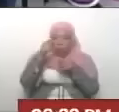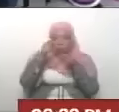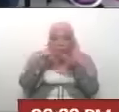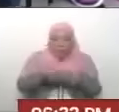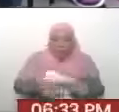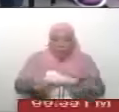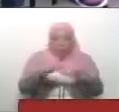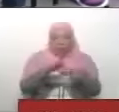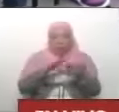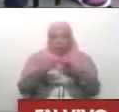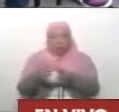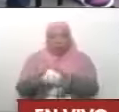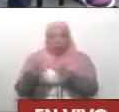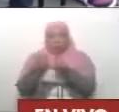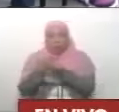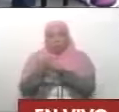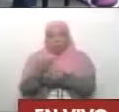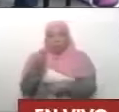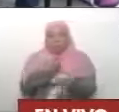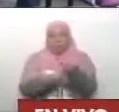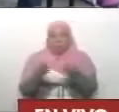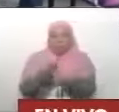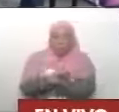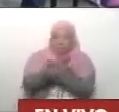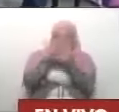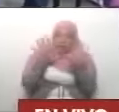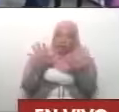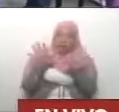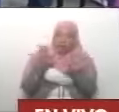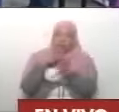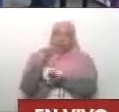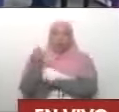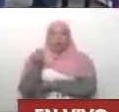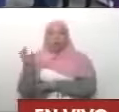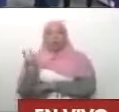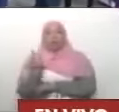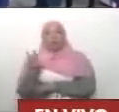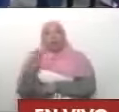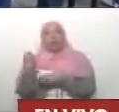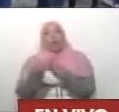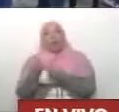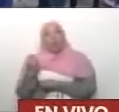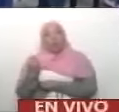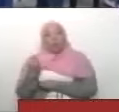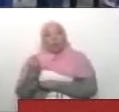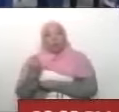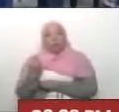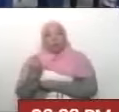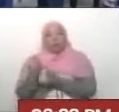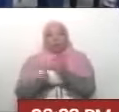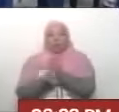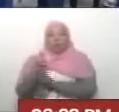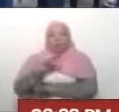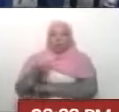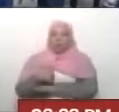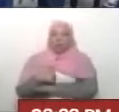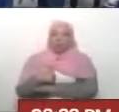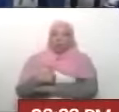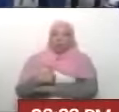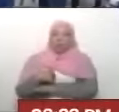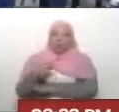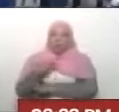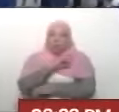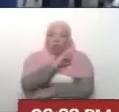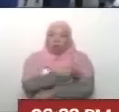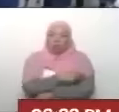espacio que le permitiera tener mayor claridad a los jóvenes venezolanos de cómo desarrollar sus capacidades con